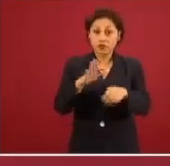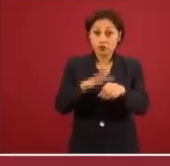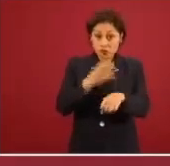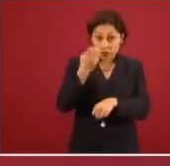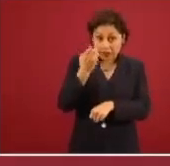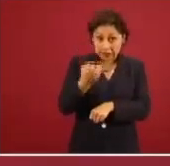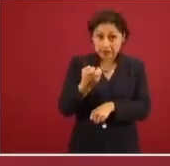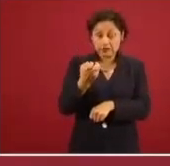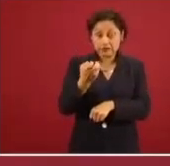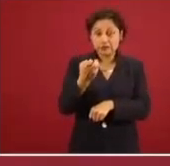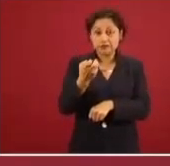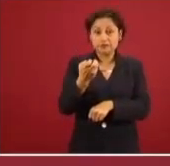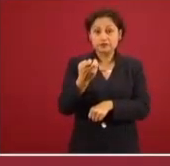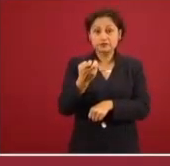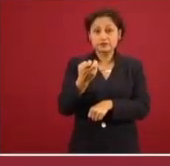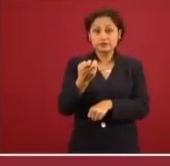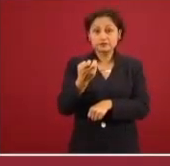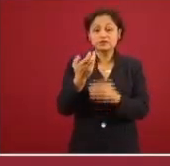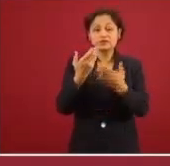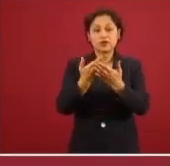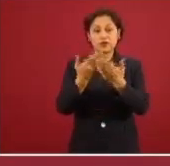se haga caso